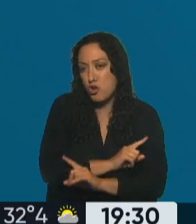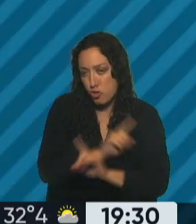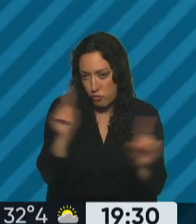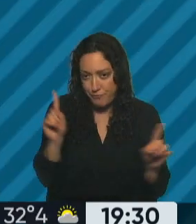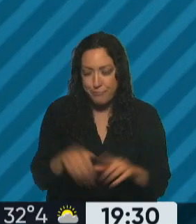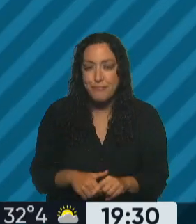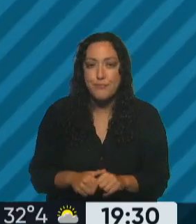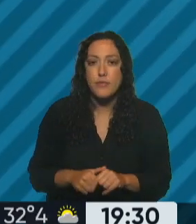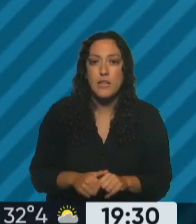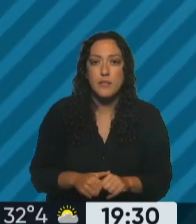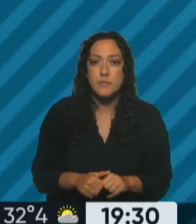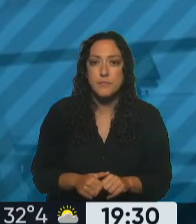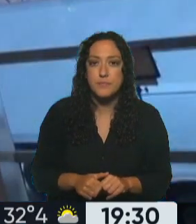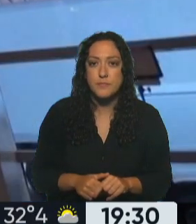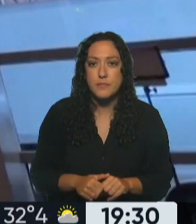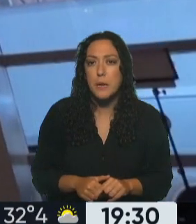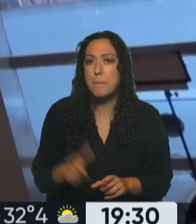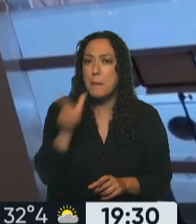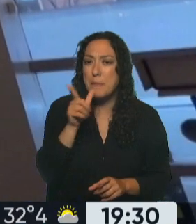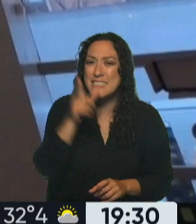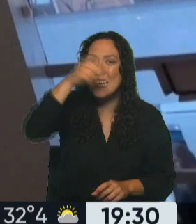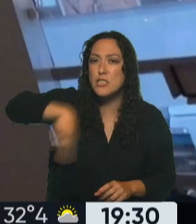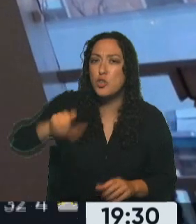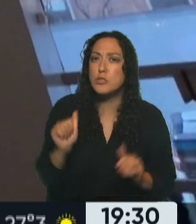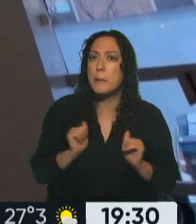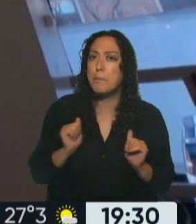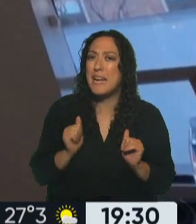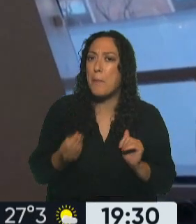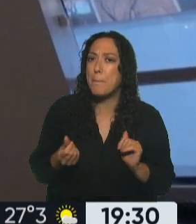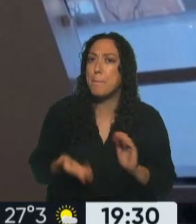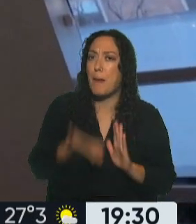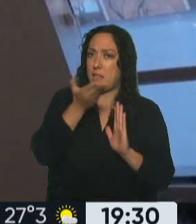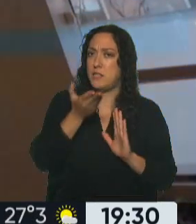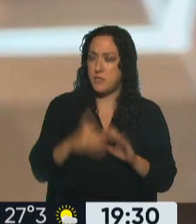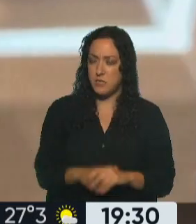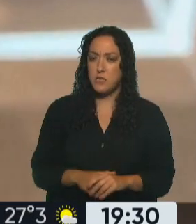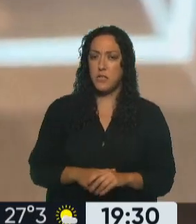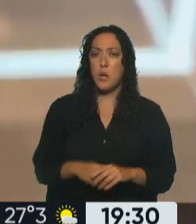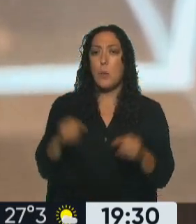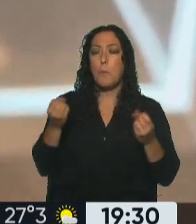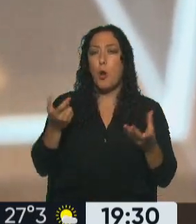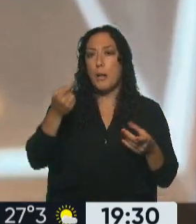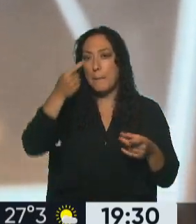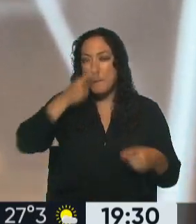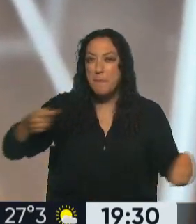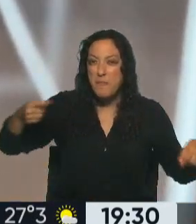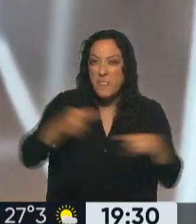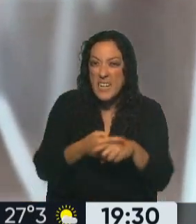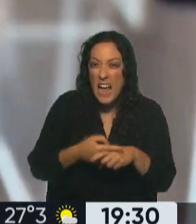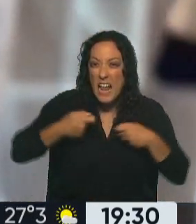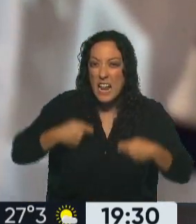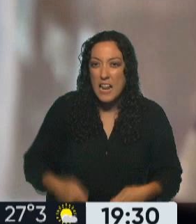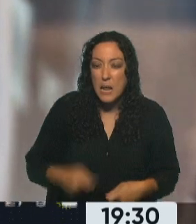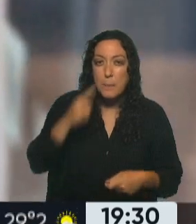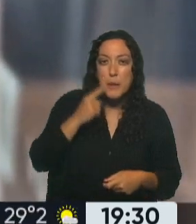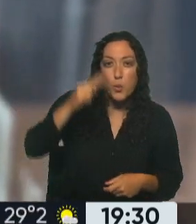me pareció que no fue la cifra que esperaban. Yo porque te iba a vos fijate eso. Que la de la final del 86